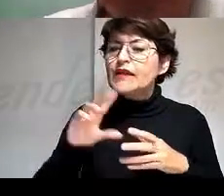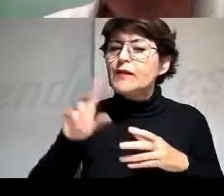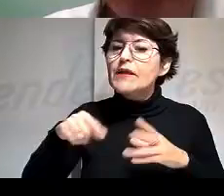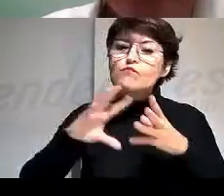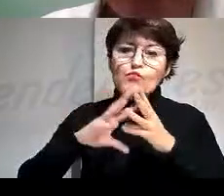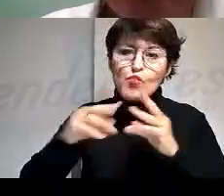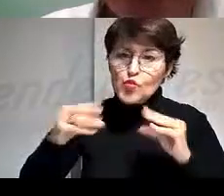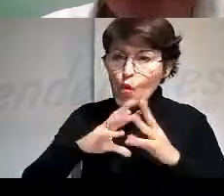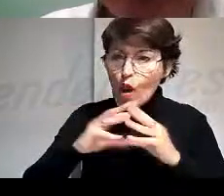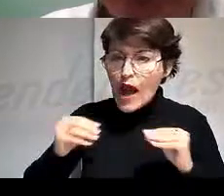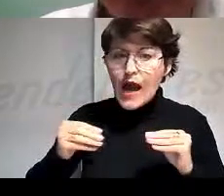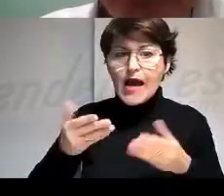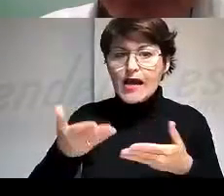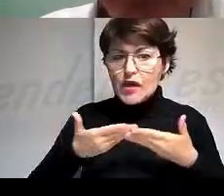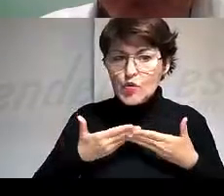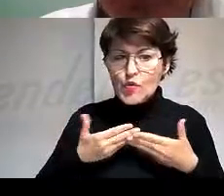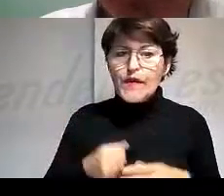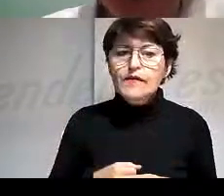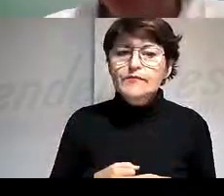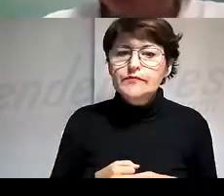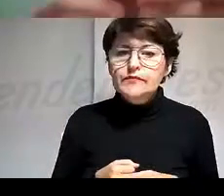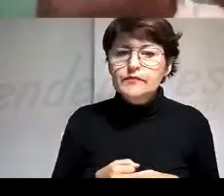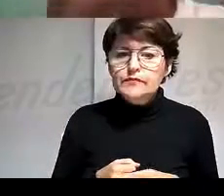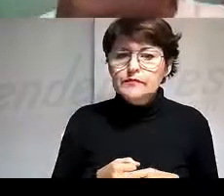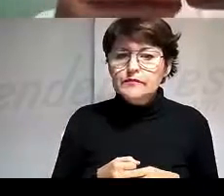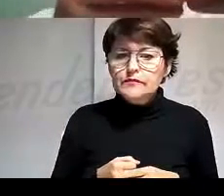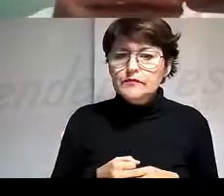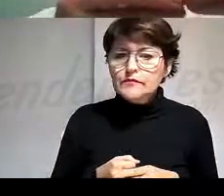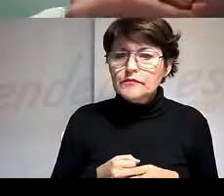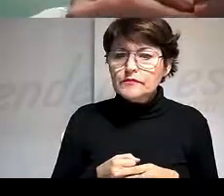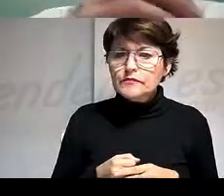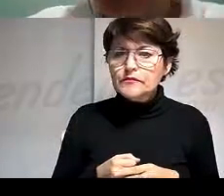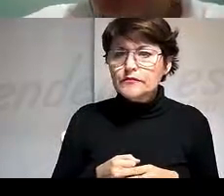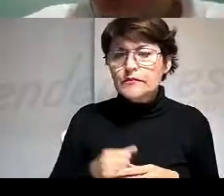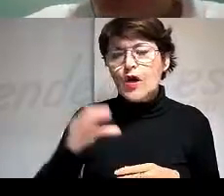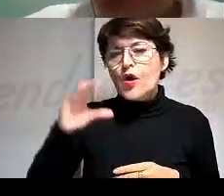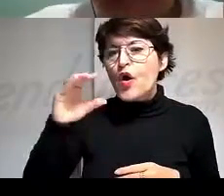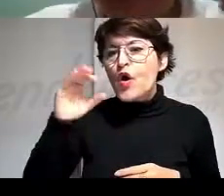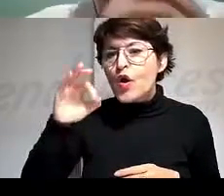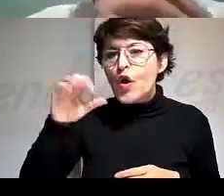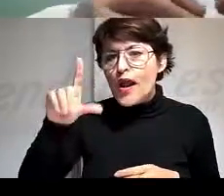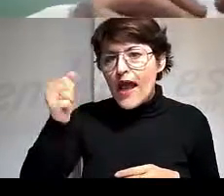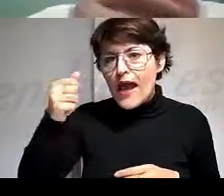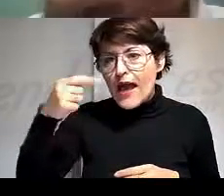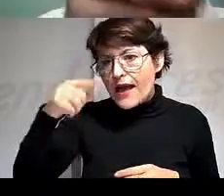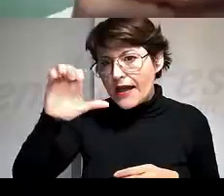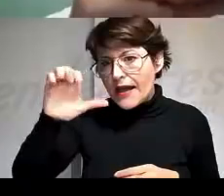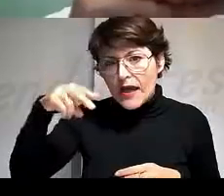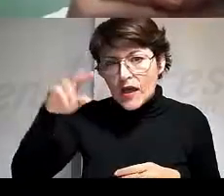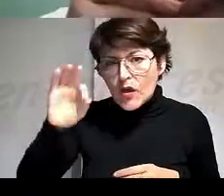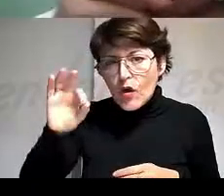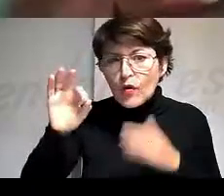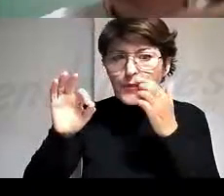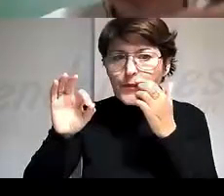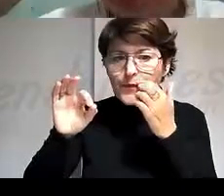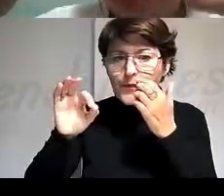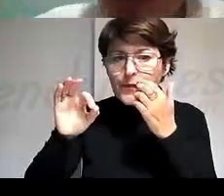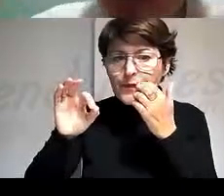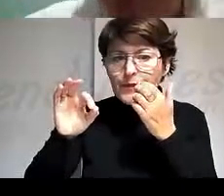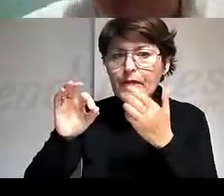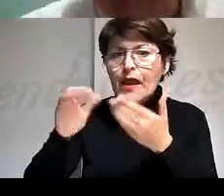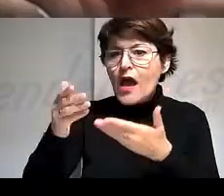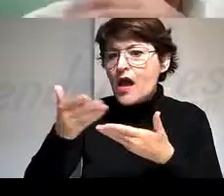muscular. Pensad que el colágeno que nosotros podamos ingerir, o sea, el colágeno,